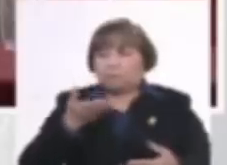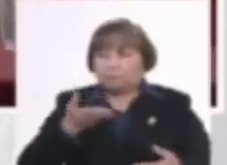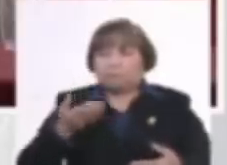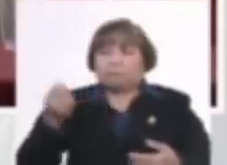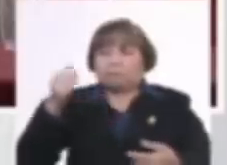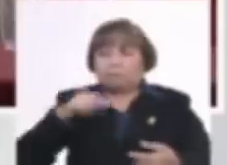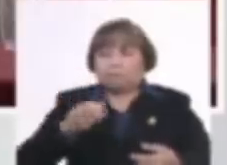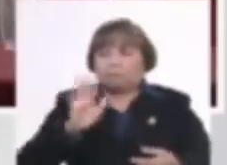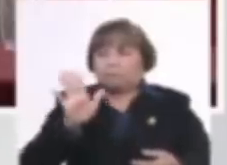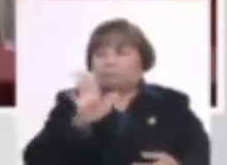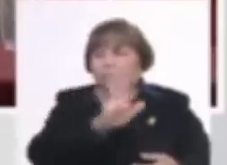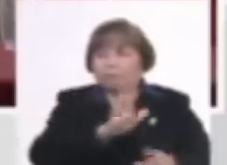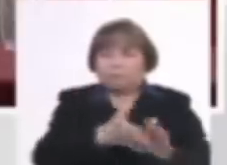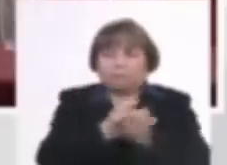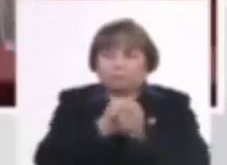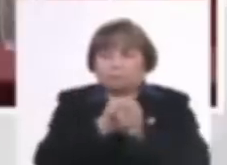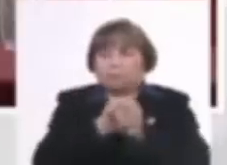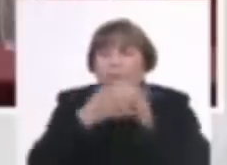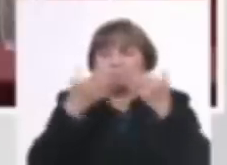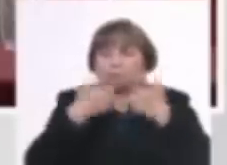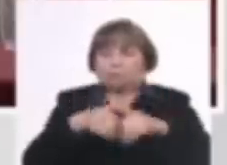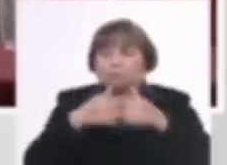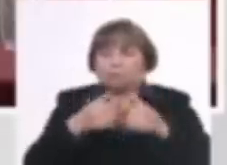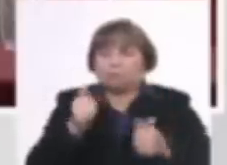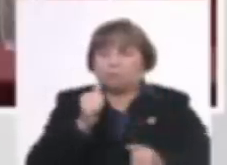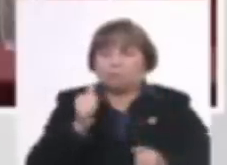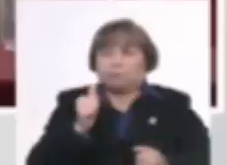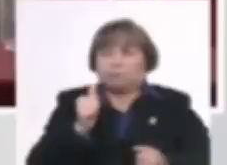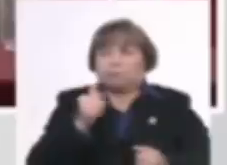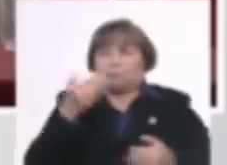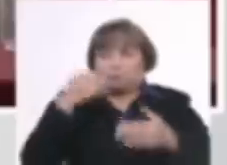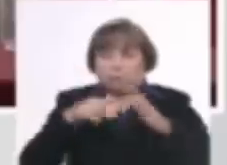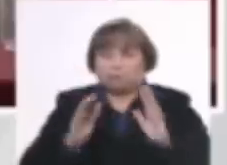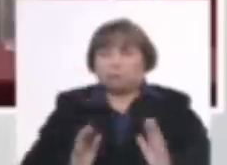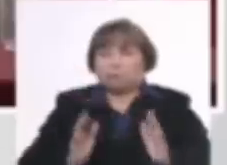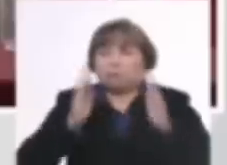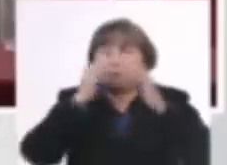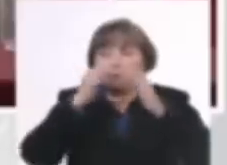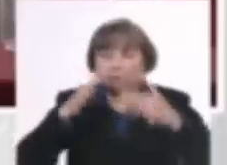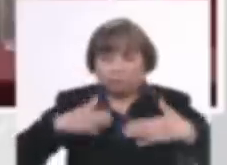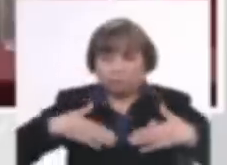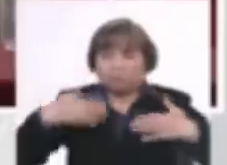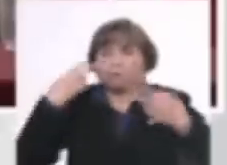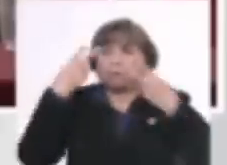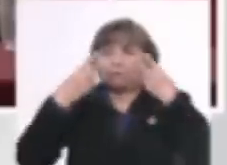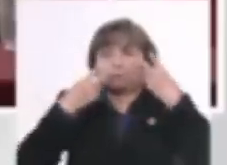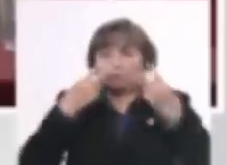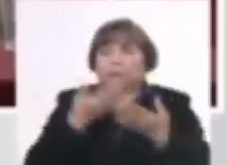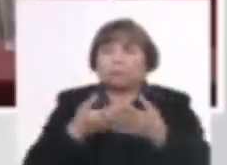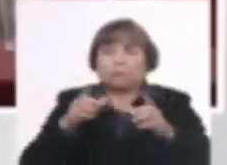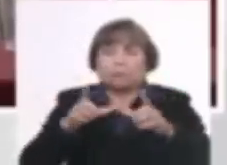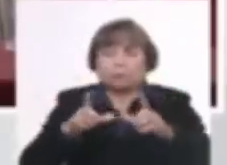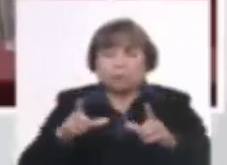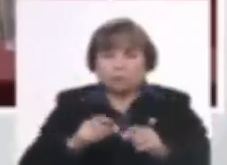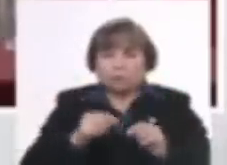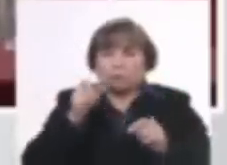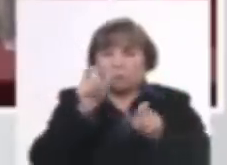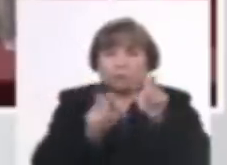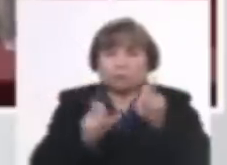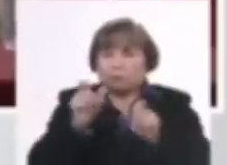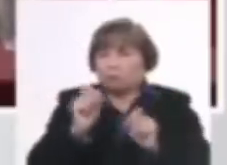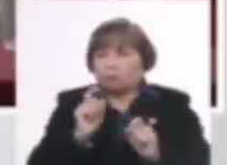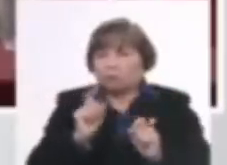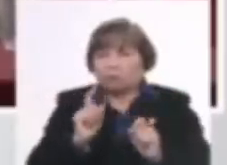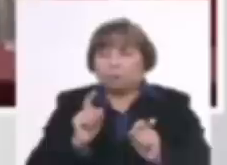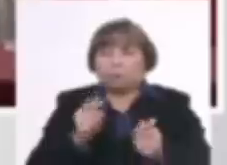invitar a sus amigos empresarios a Palacio de Gobierno para que la puedan visitar cuando es un espacio público, no es